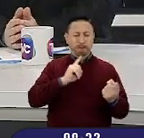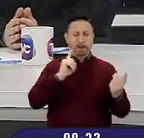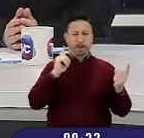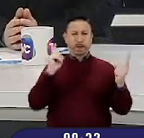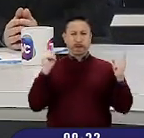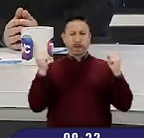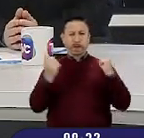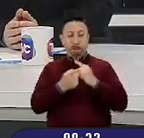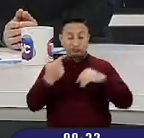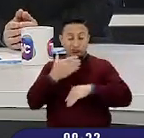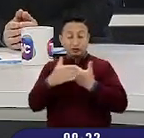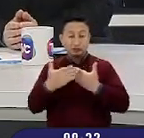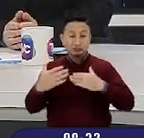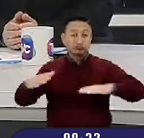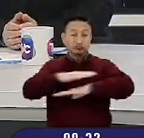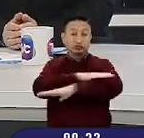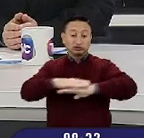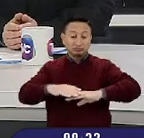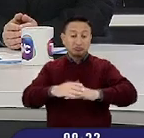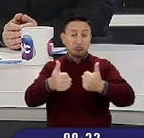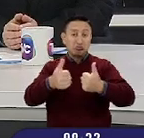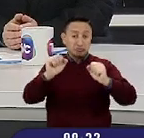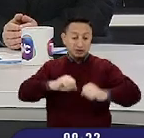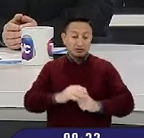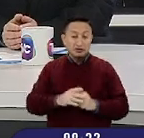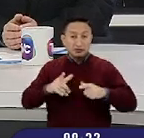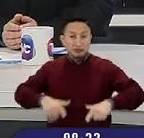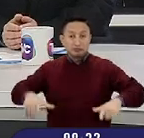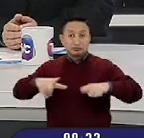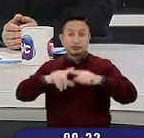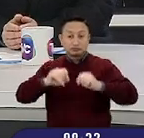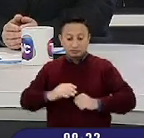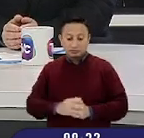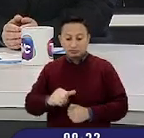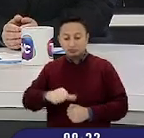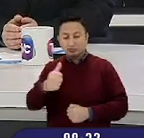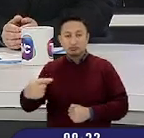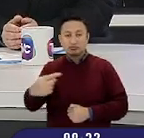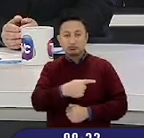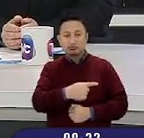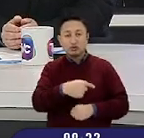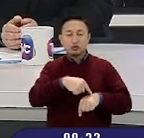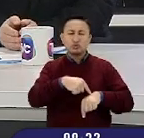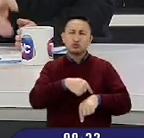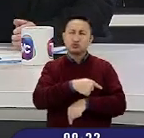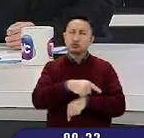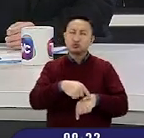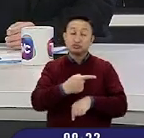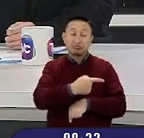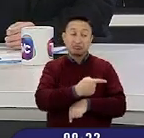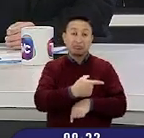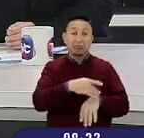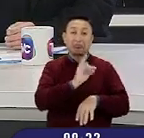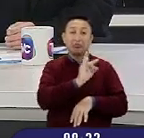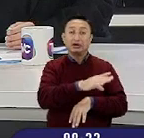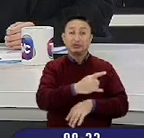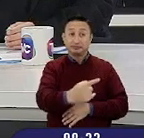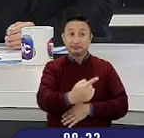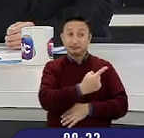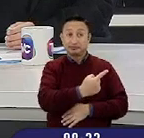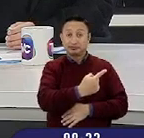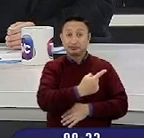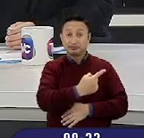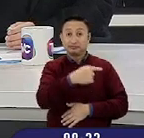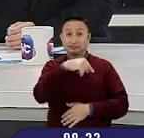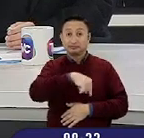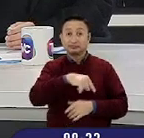asfálticas. Y la verdad es que lo hacen, sí, en unos puntos, pero hay otros que se toman mucho tiempo y otros que ni siquiera se acuerdan. Este es el caso de